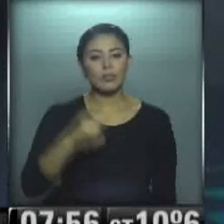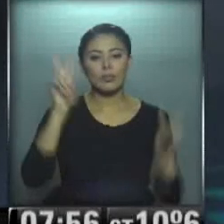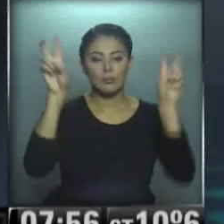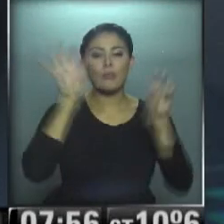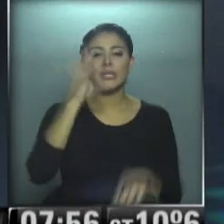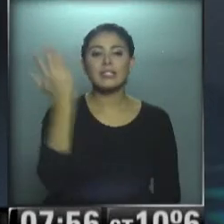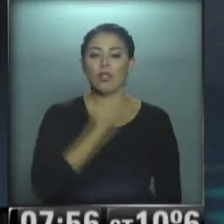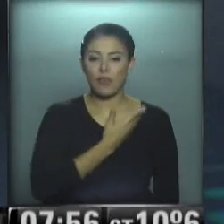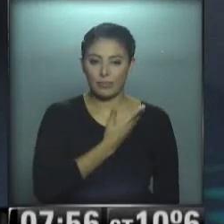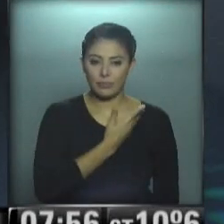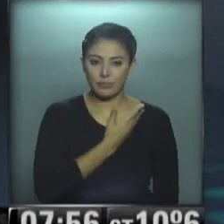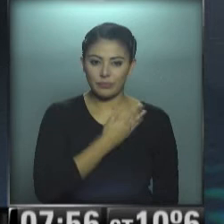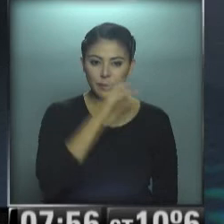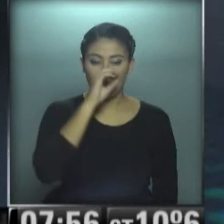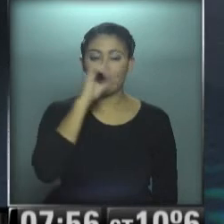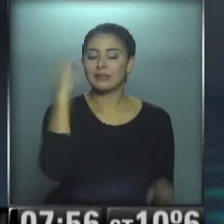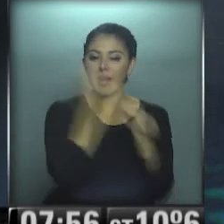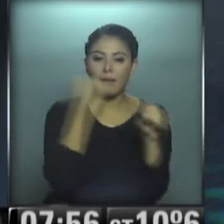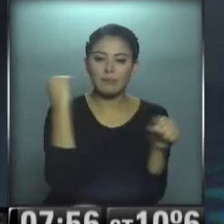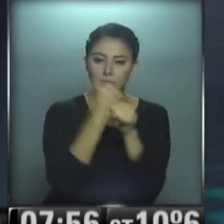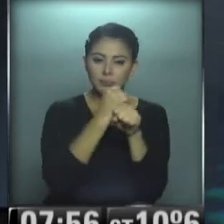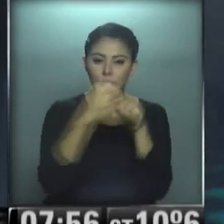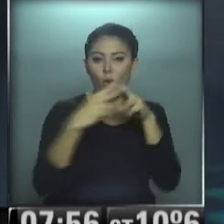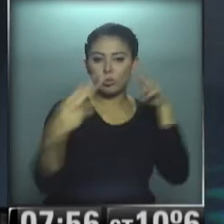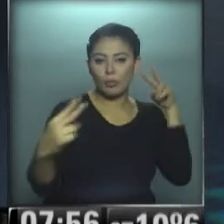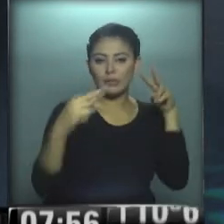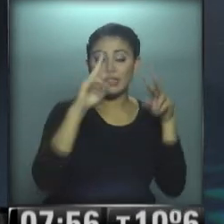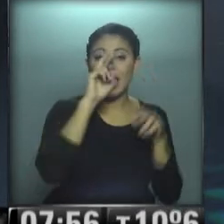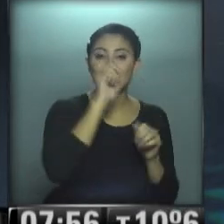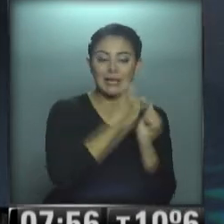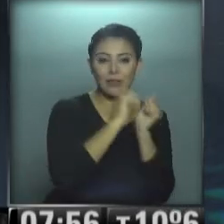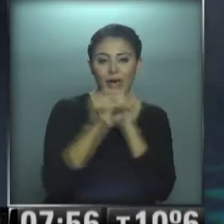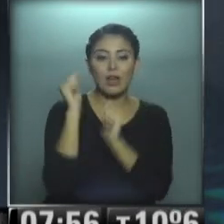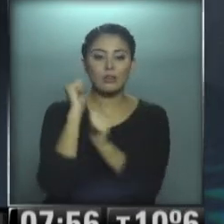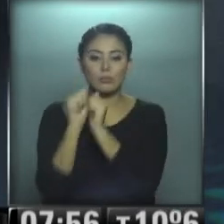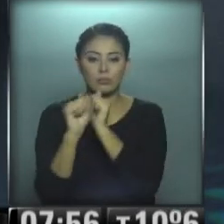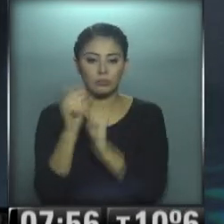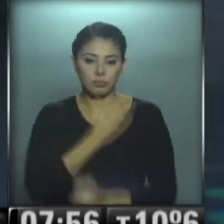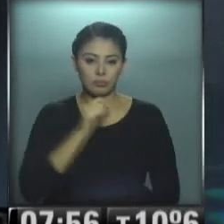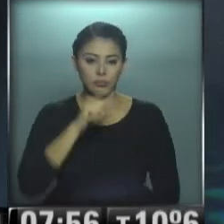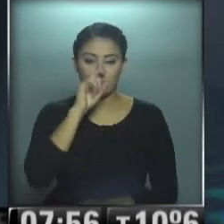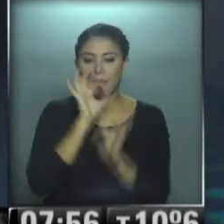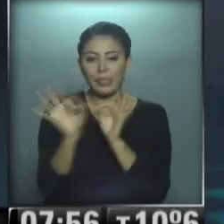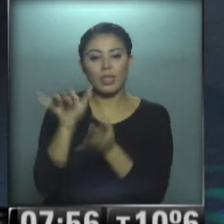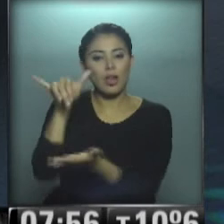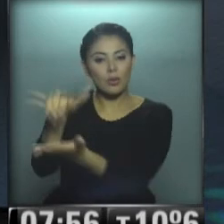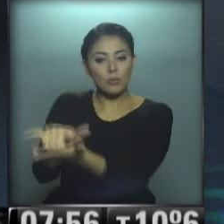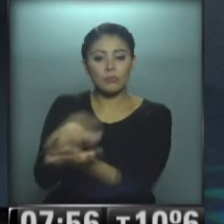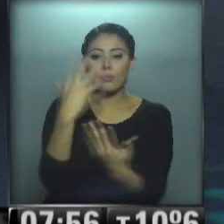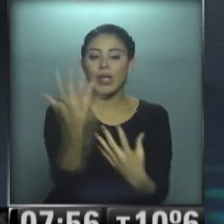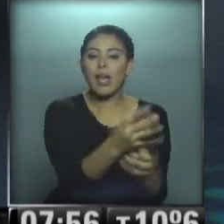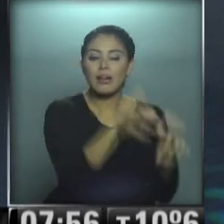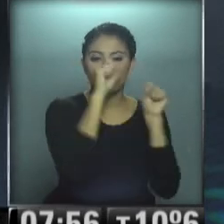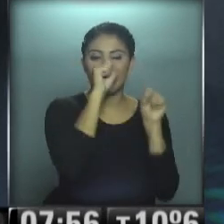Santa Fe, un operativo realizado en la autopista Santa Fe-Rosario a la altura del aeropuerto Sauce Viejo permitió